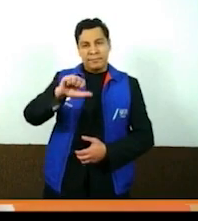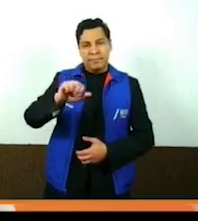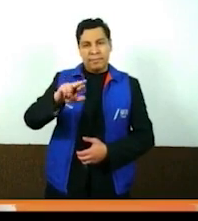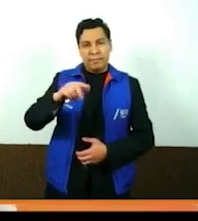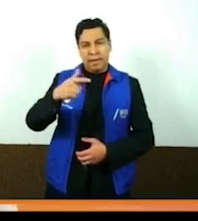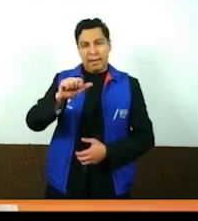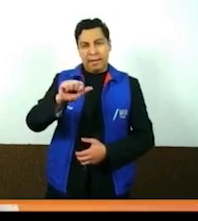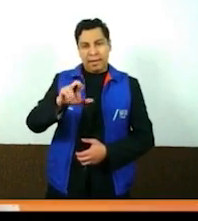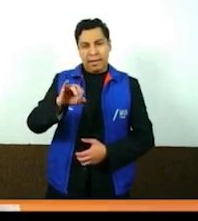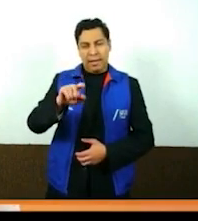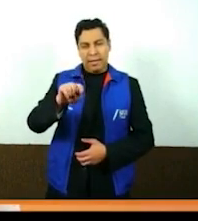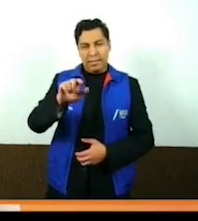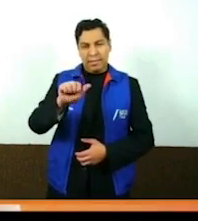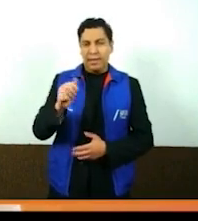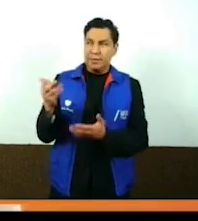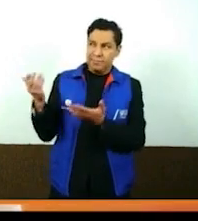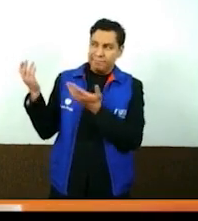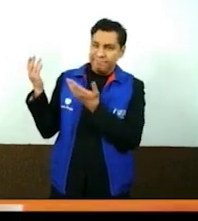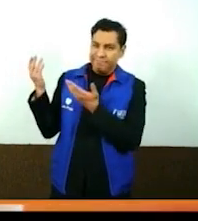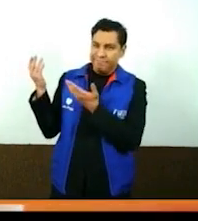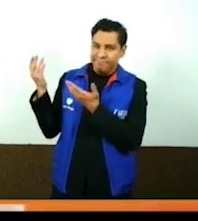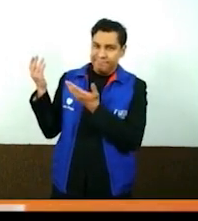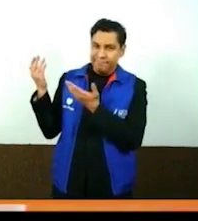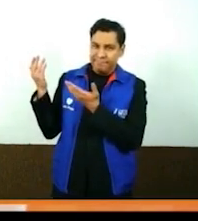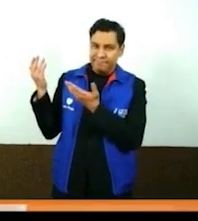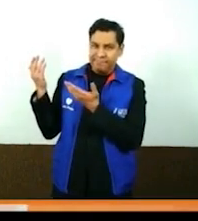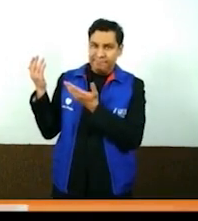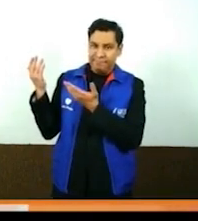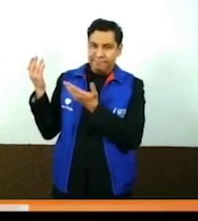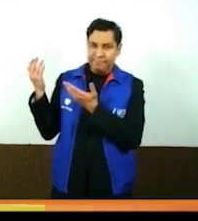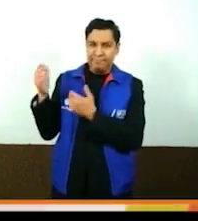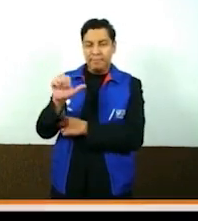Inés Margarita Guardia Rolando,